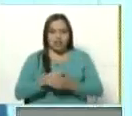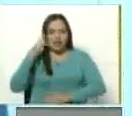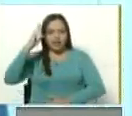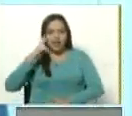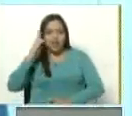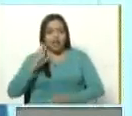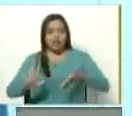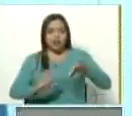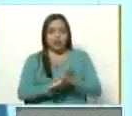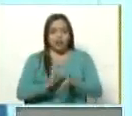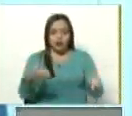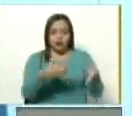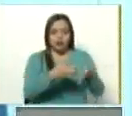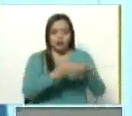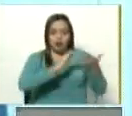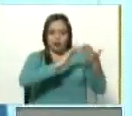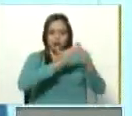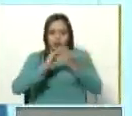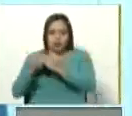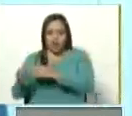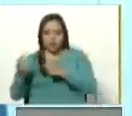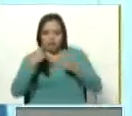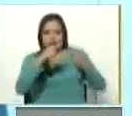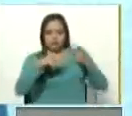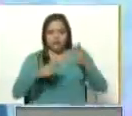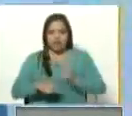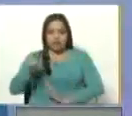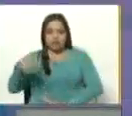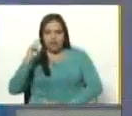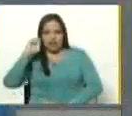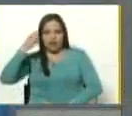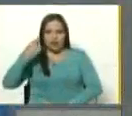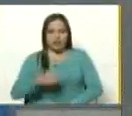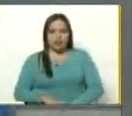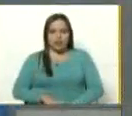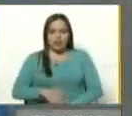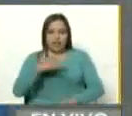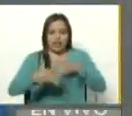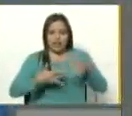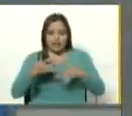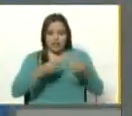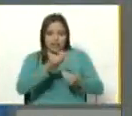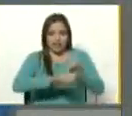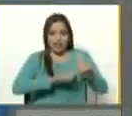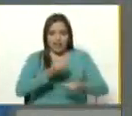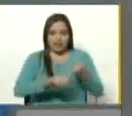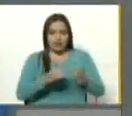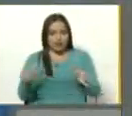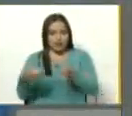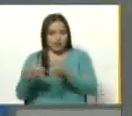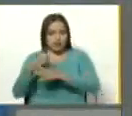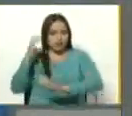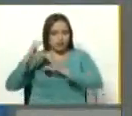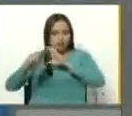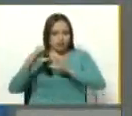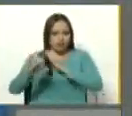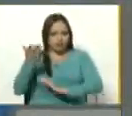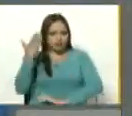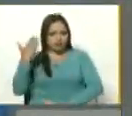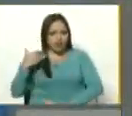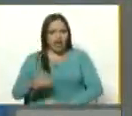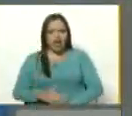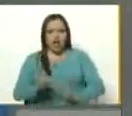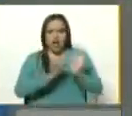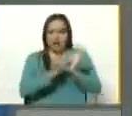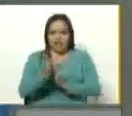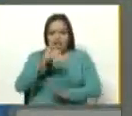medios comunitarios y alternativos. Además, recordar también el papel que jugaron estos medios en aquel abril del